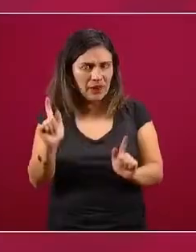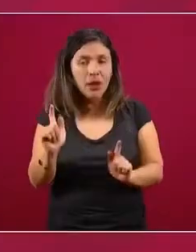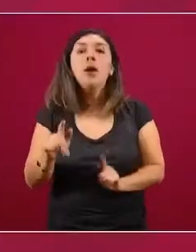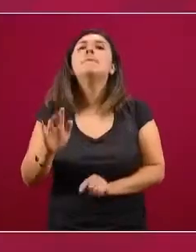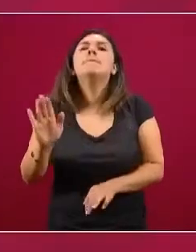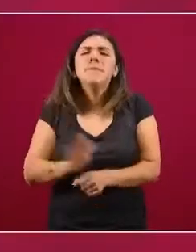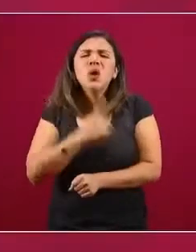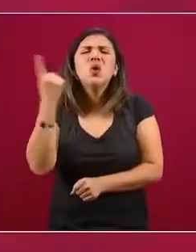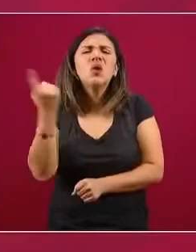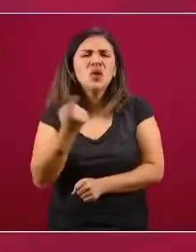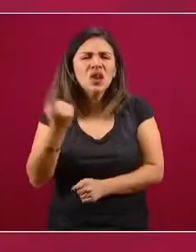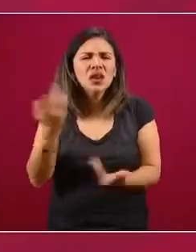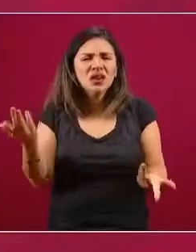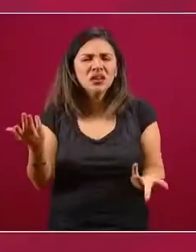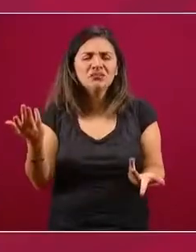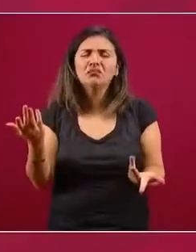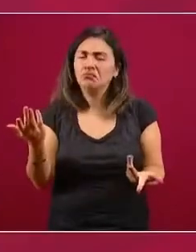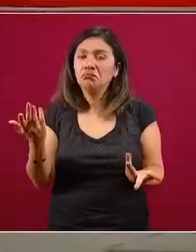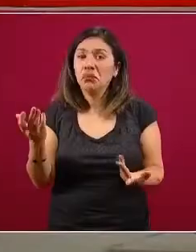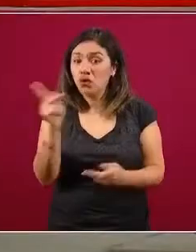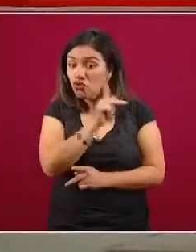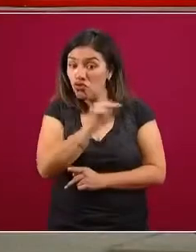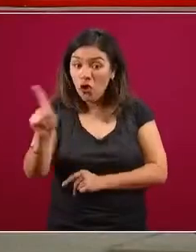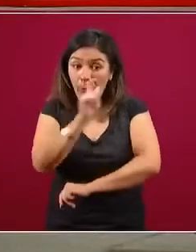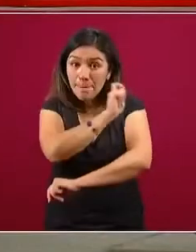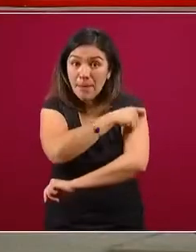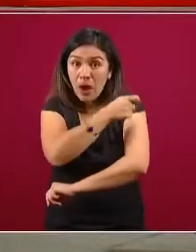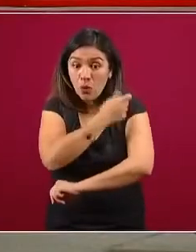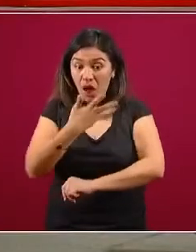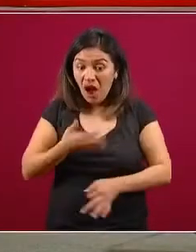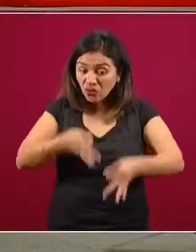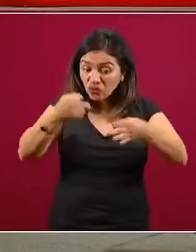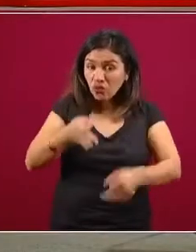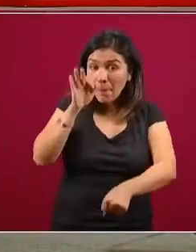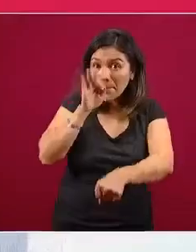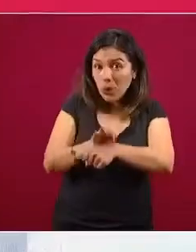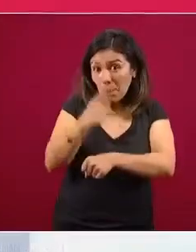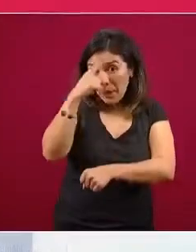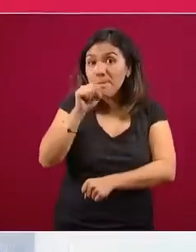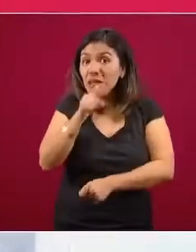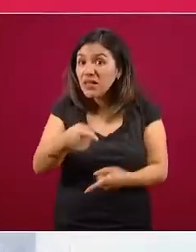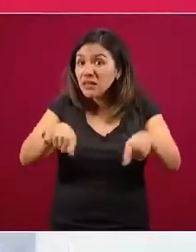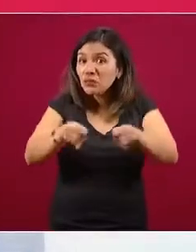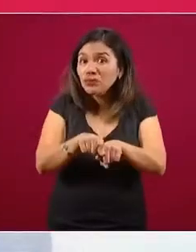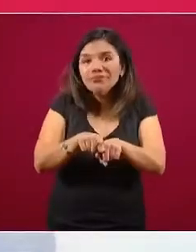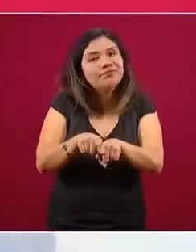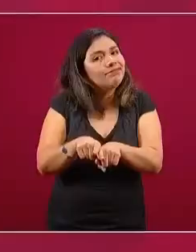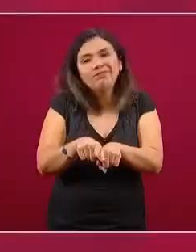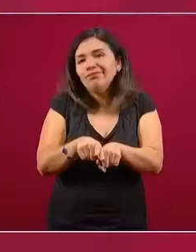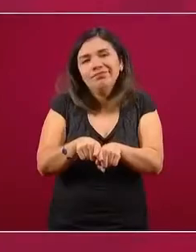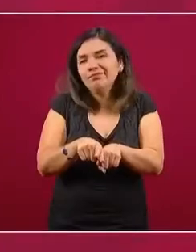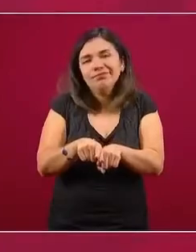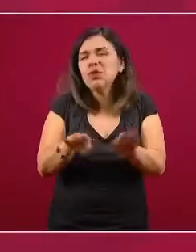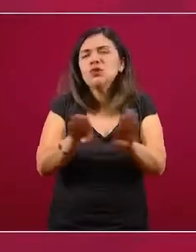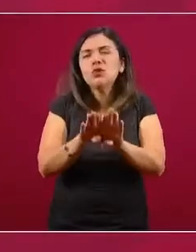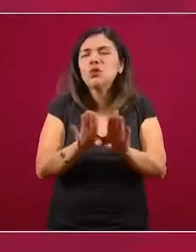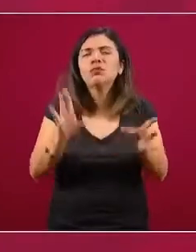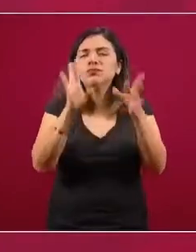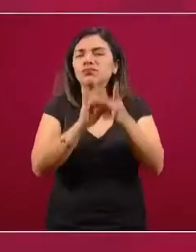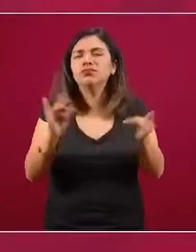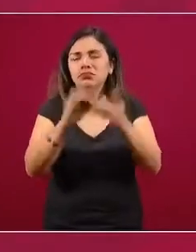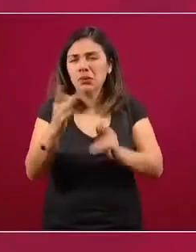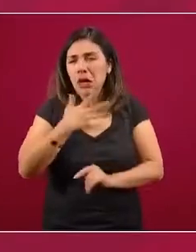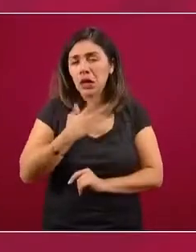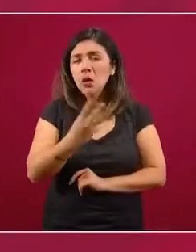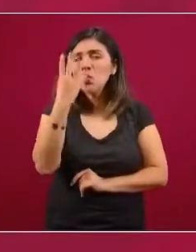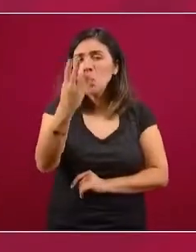¿Por qué razón? Porque no todas las vacunas protegen para lo mismo. De manera muy esquemática,